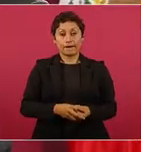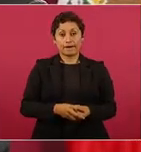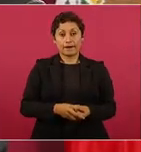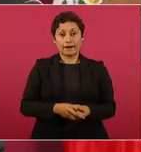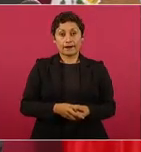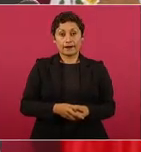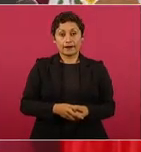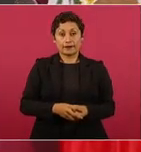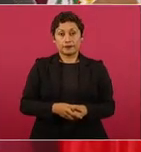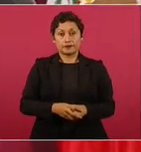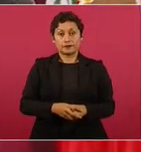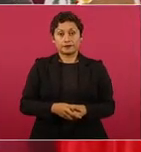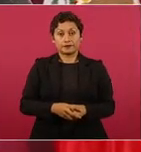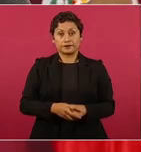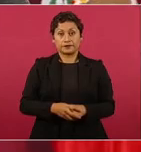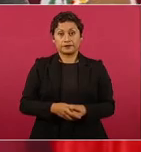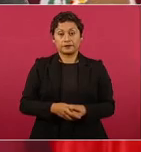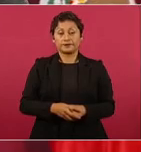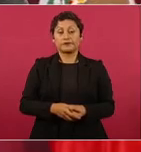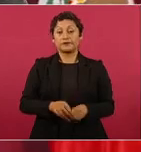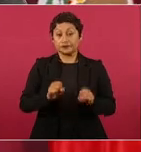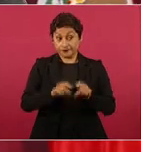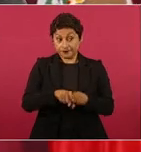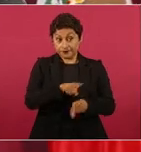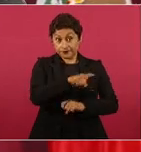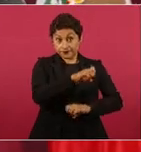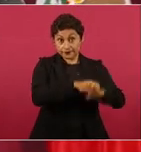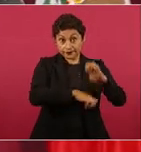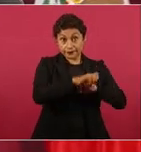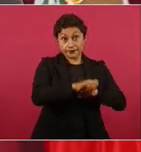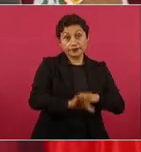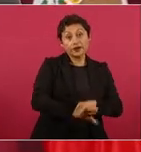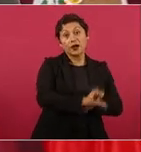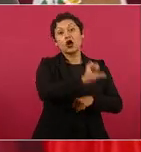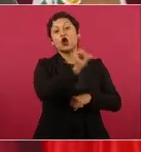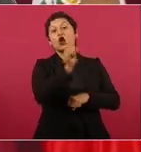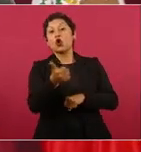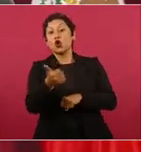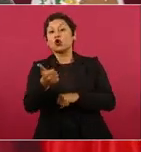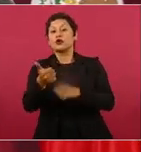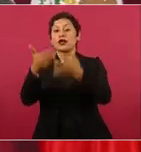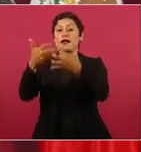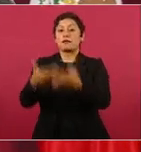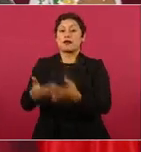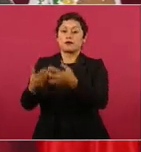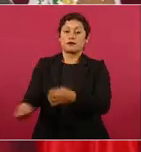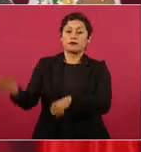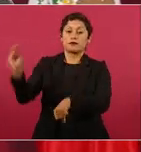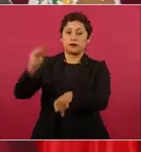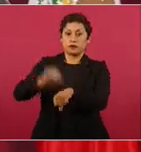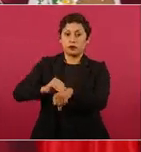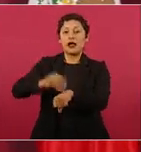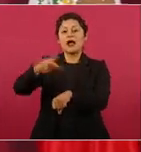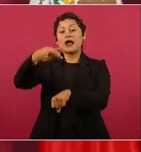a tener otra planta de liquefacción, nada más que en plataformas